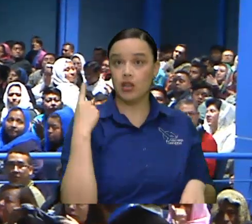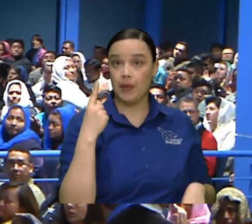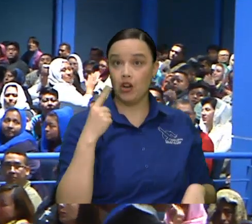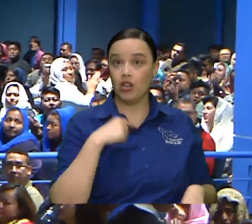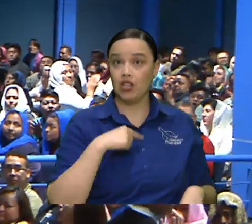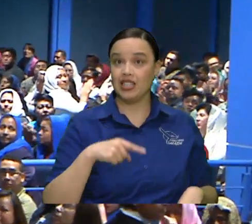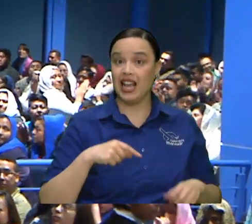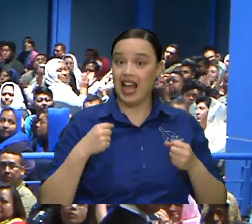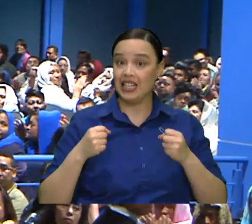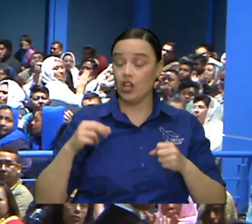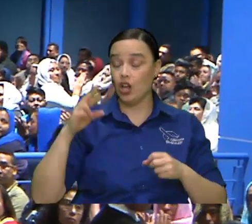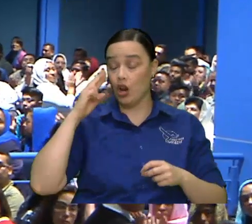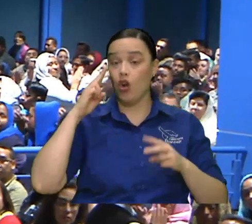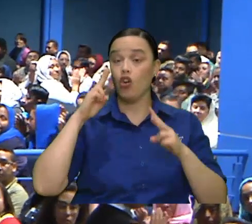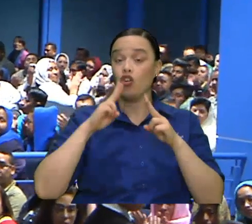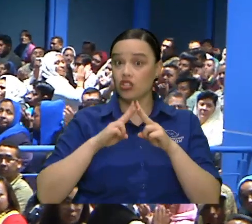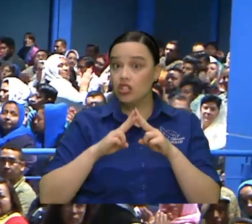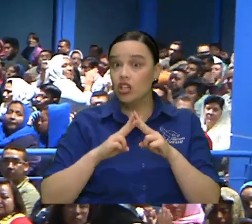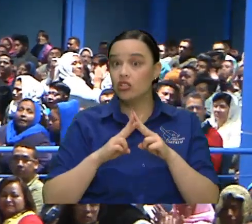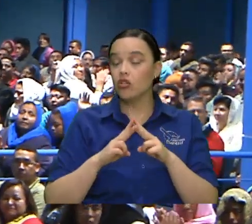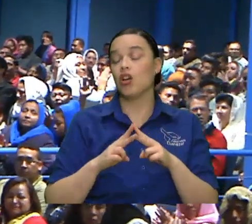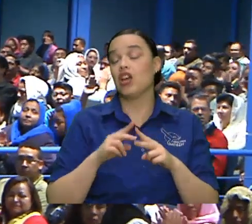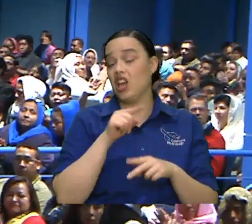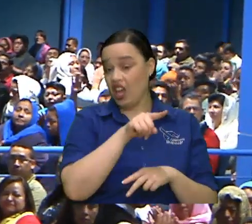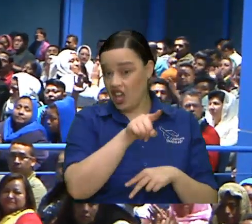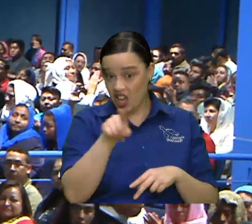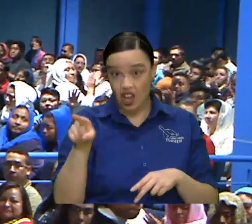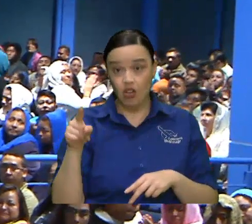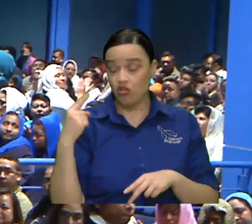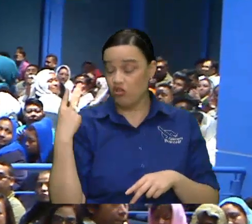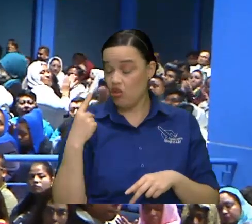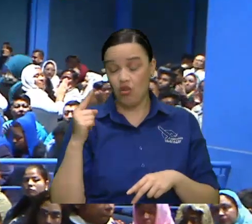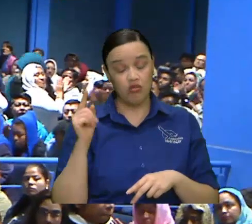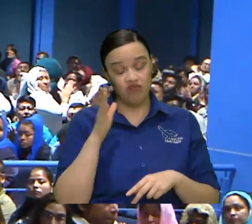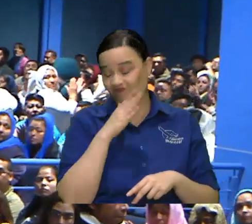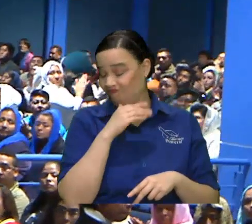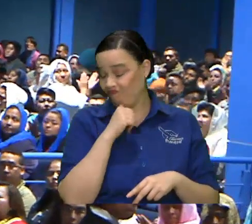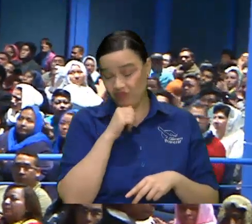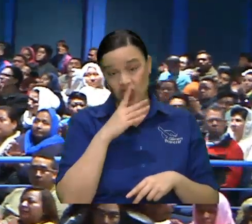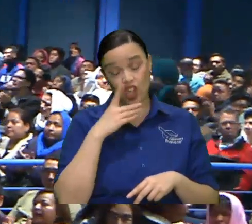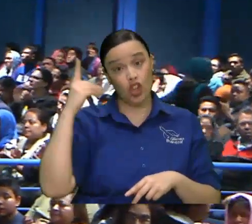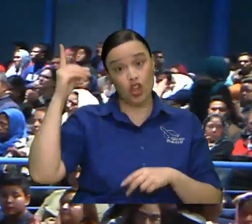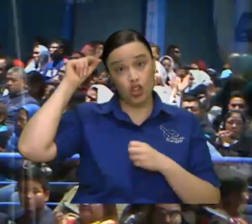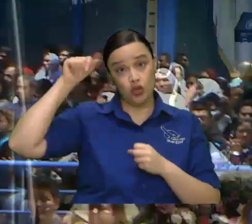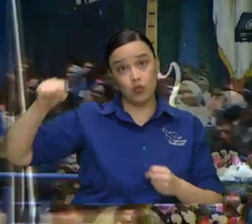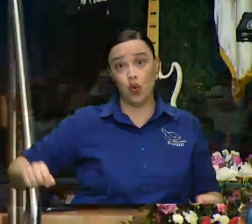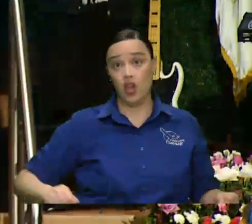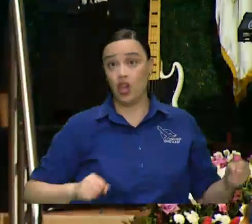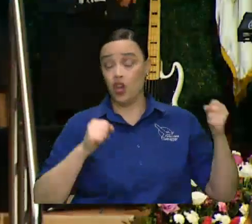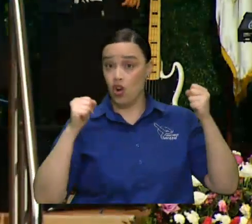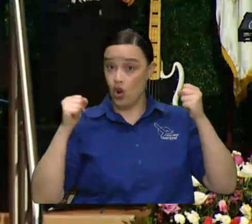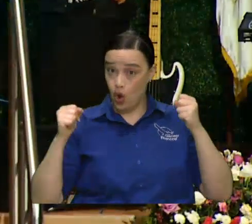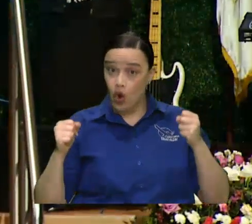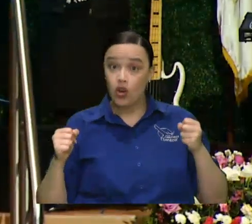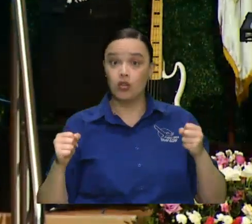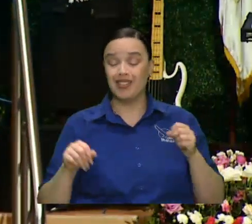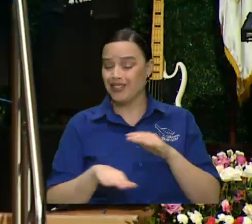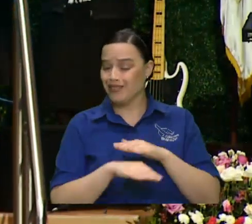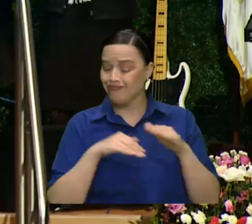es reconociendo que ellos solos no pueden pero dios es poderoso hermano para sacar de la